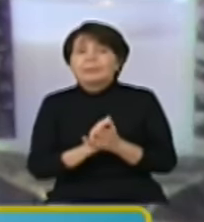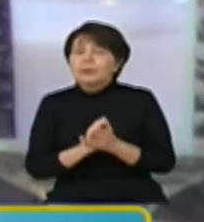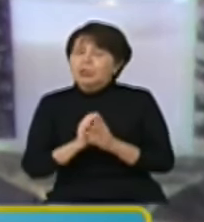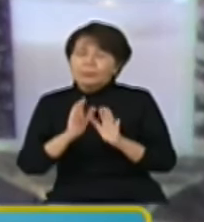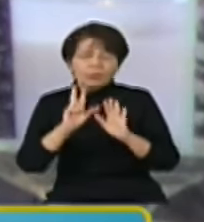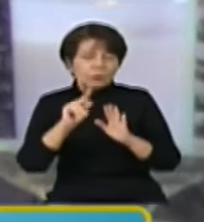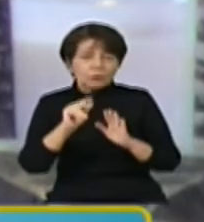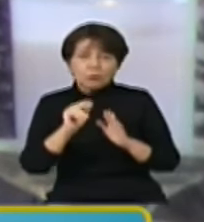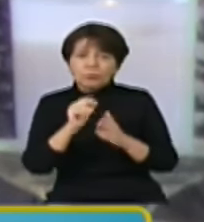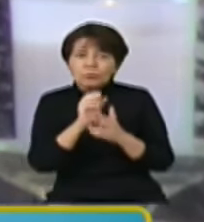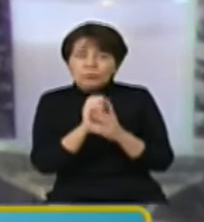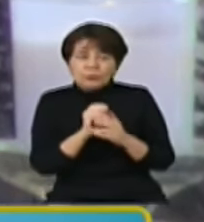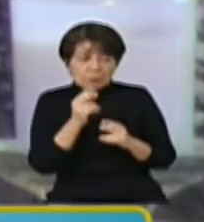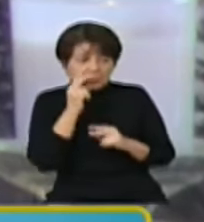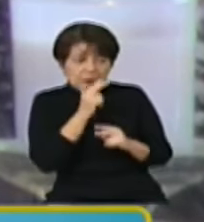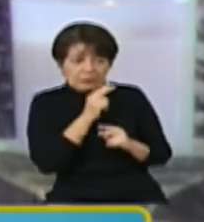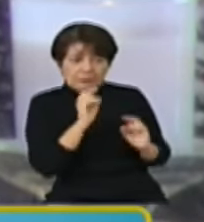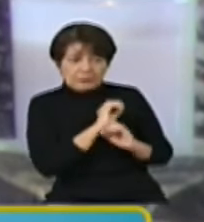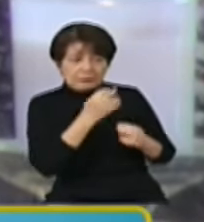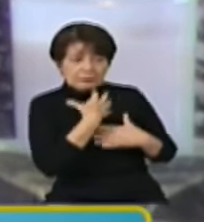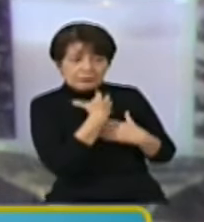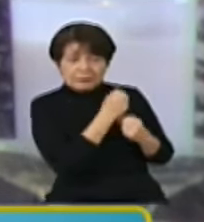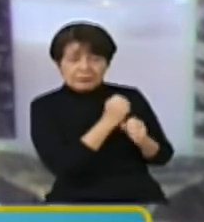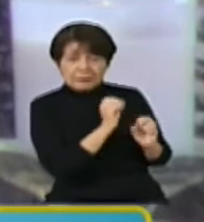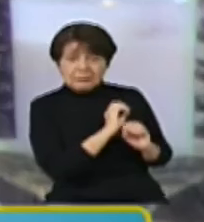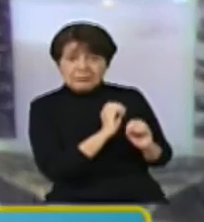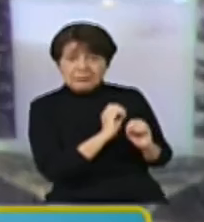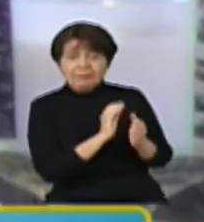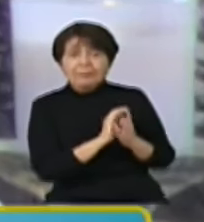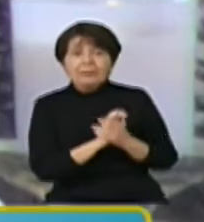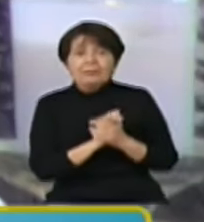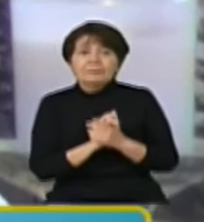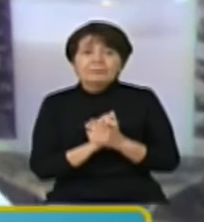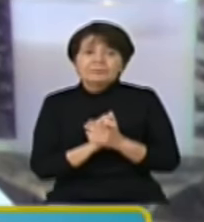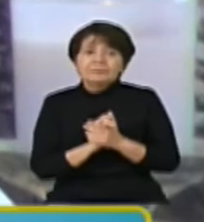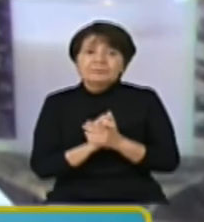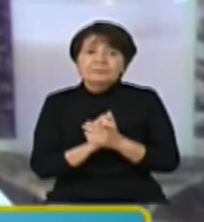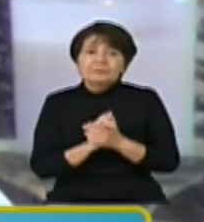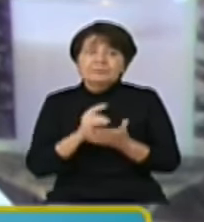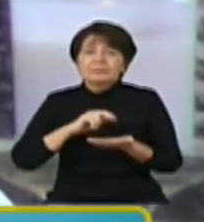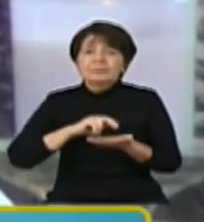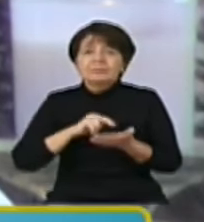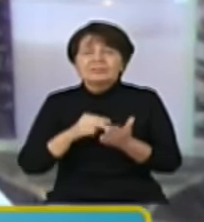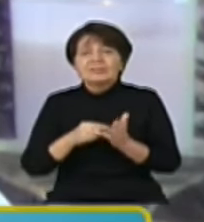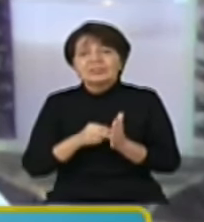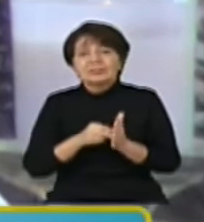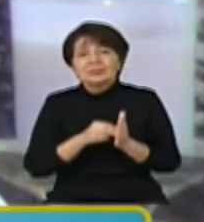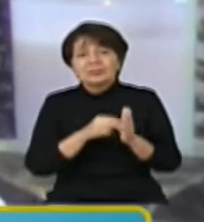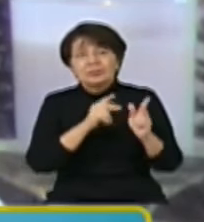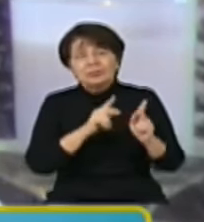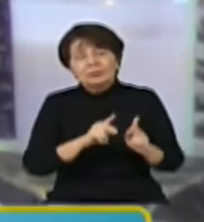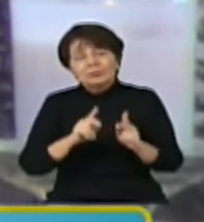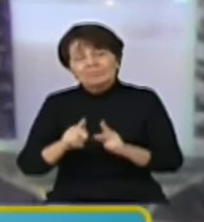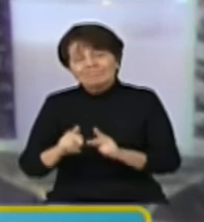Esos ojos desconfiados son los de hermanos que